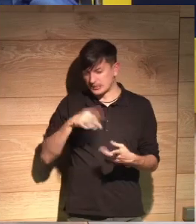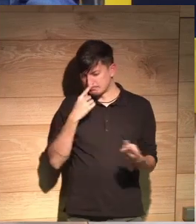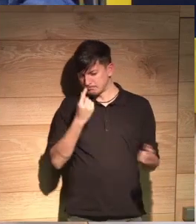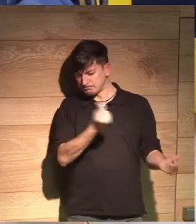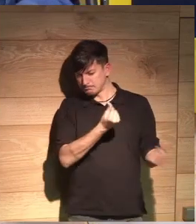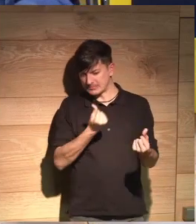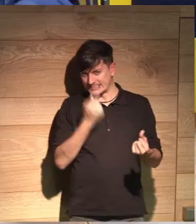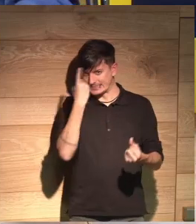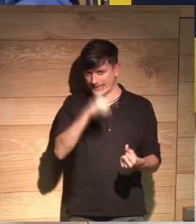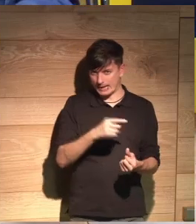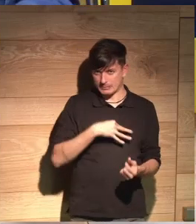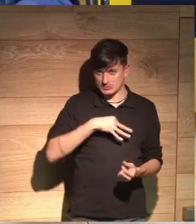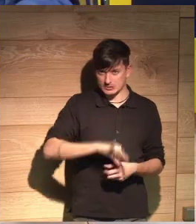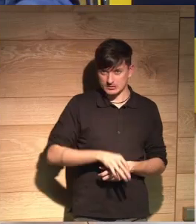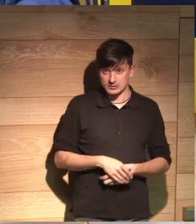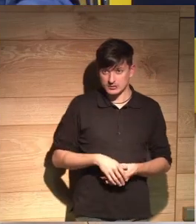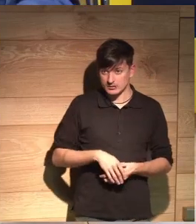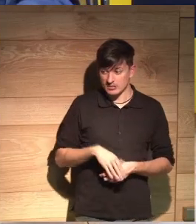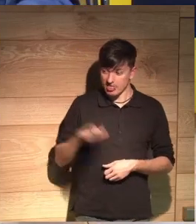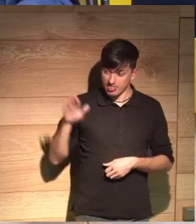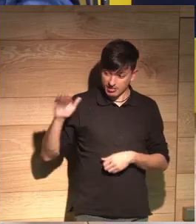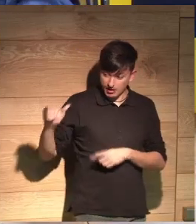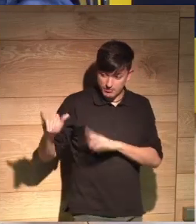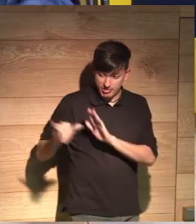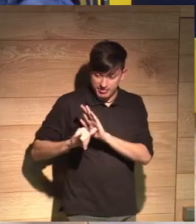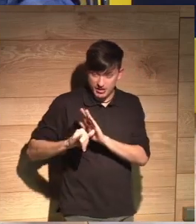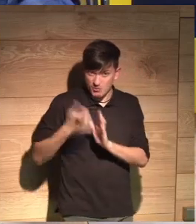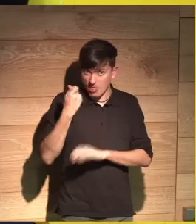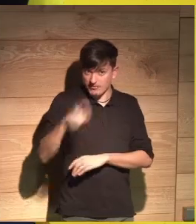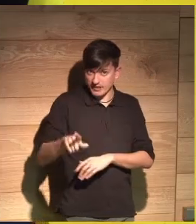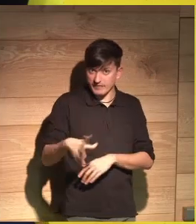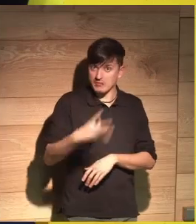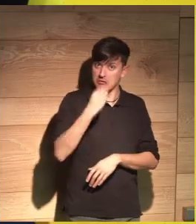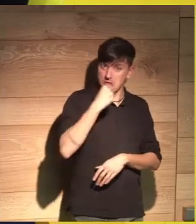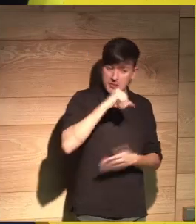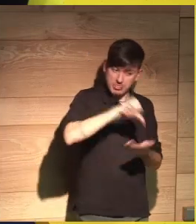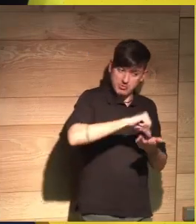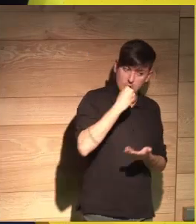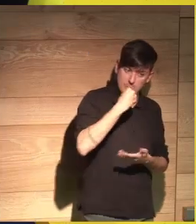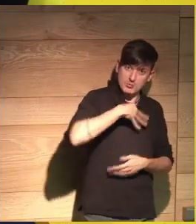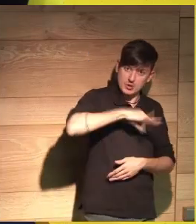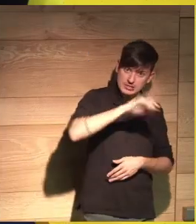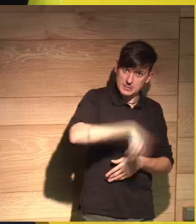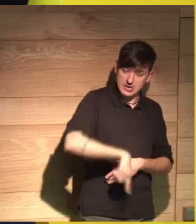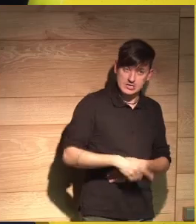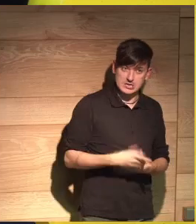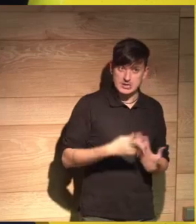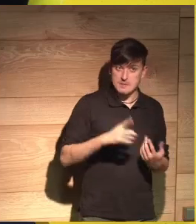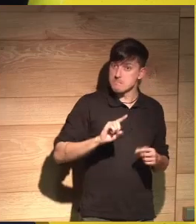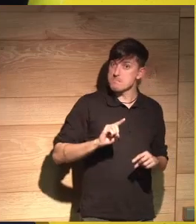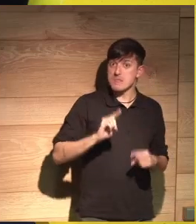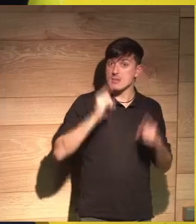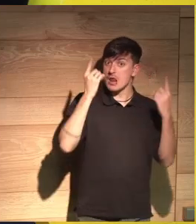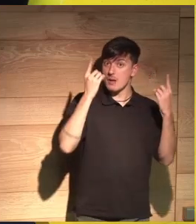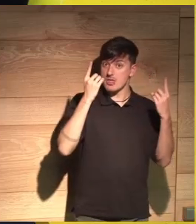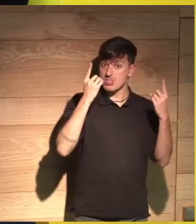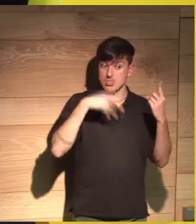necesitamos de ser acerca del campo para comer y la primera vez en la historia de la humanidad que podemos ir al supermercado